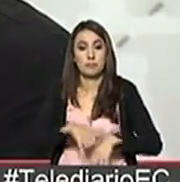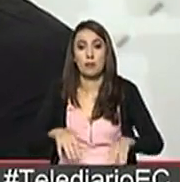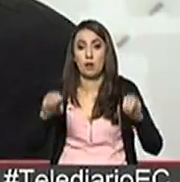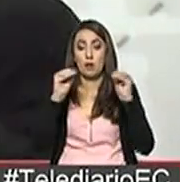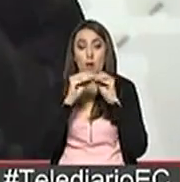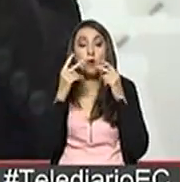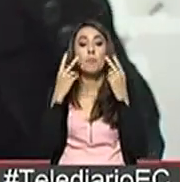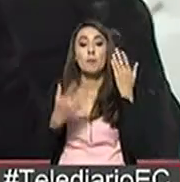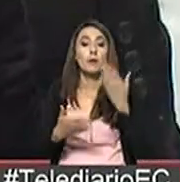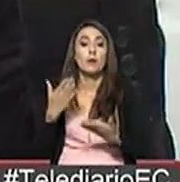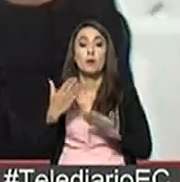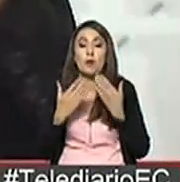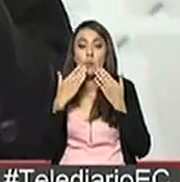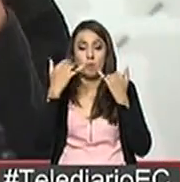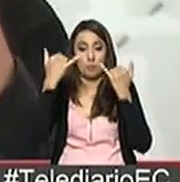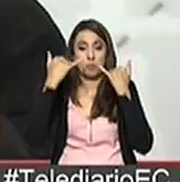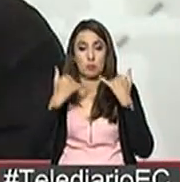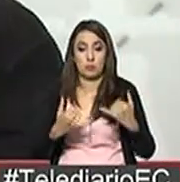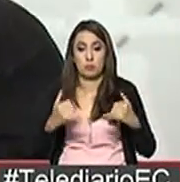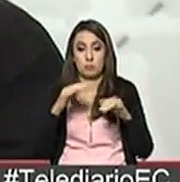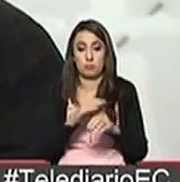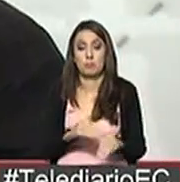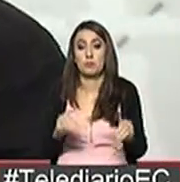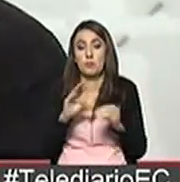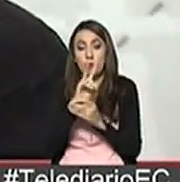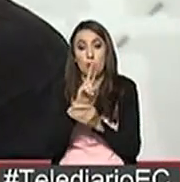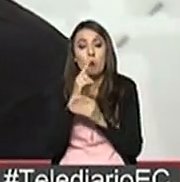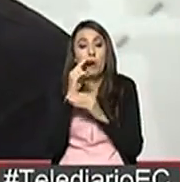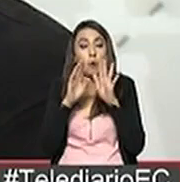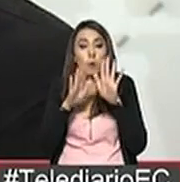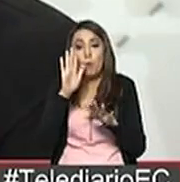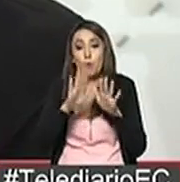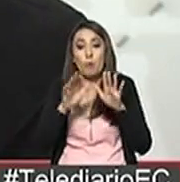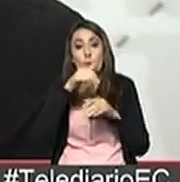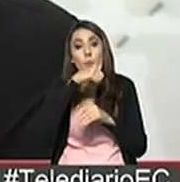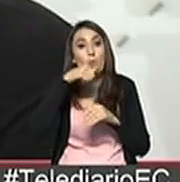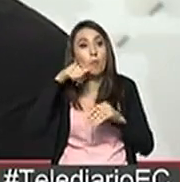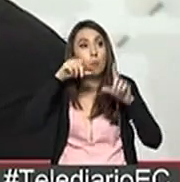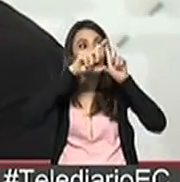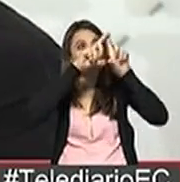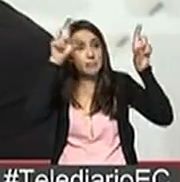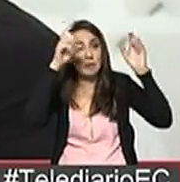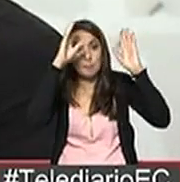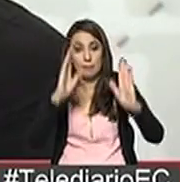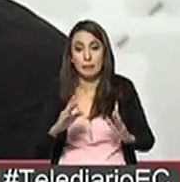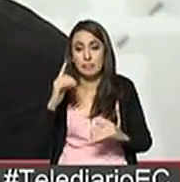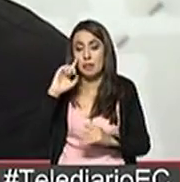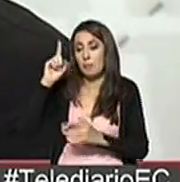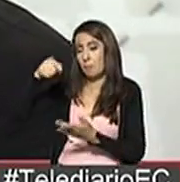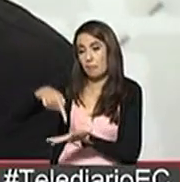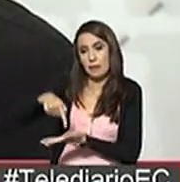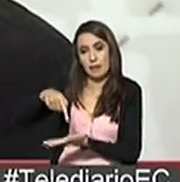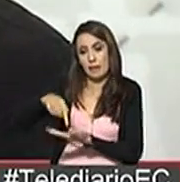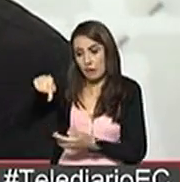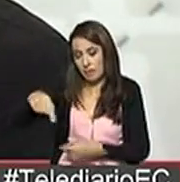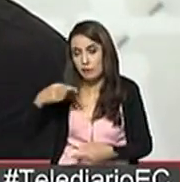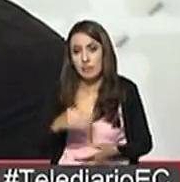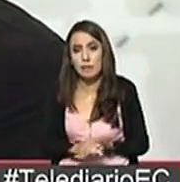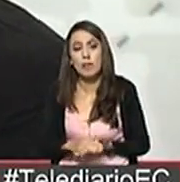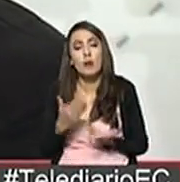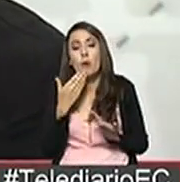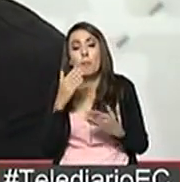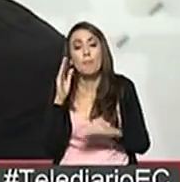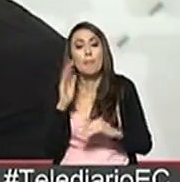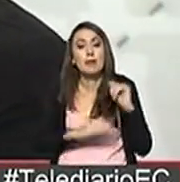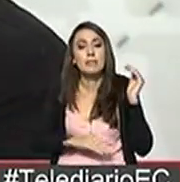que posiblemente tienen las plantas más grandes del mundo de cerveza, vienen, entran acá y pagan el ICE